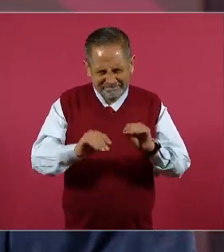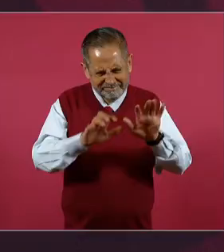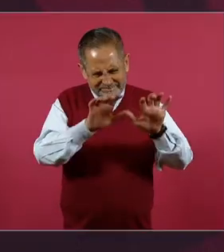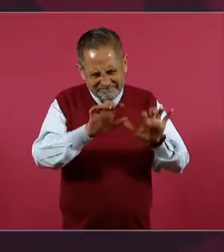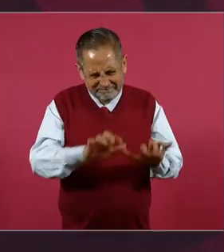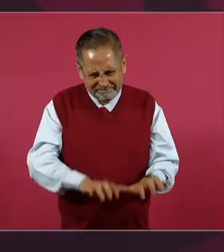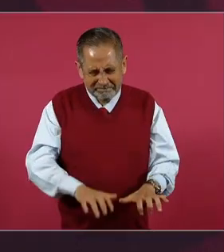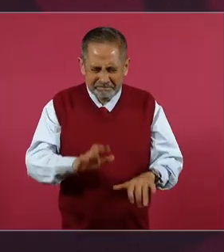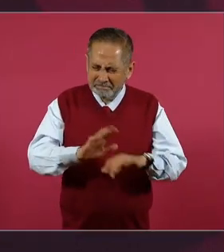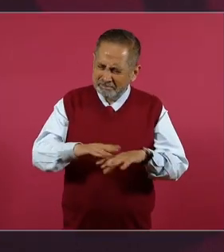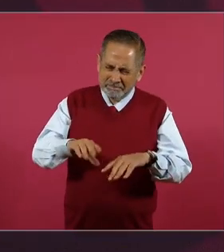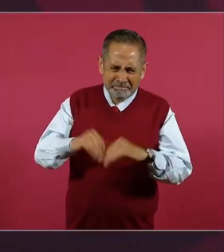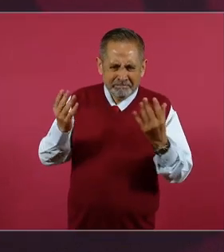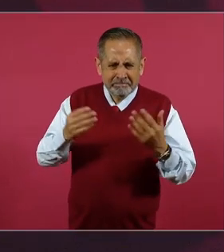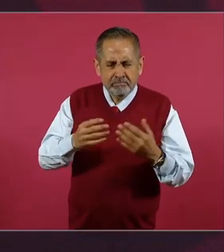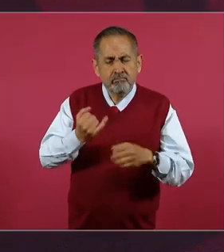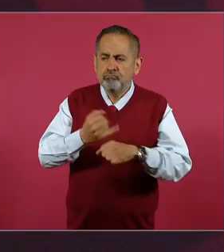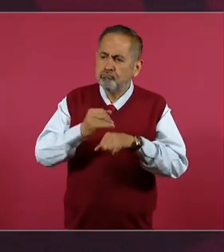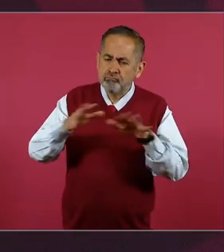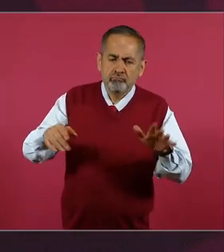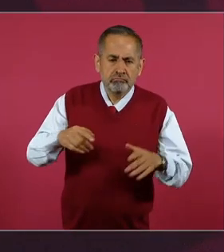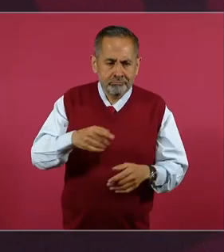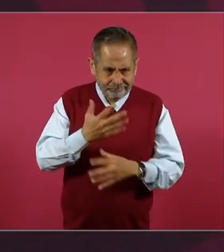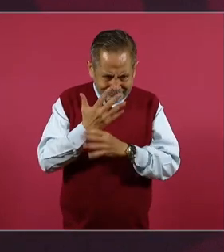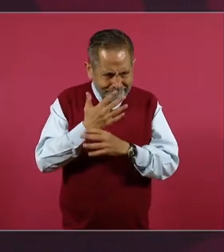lo amerita el caso,